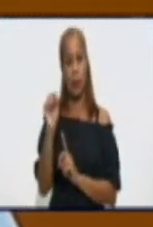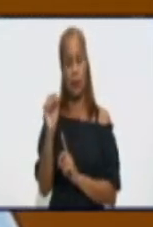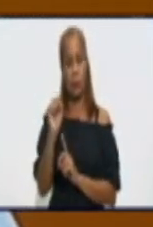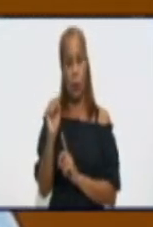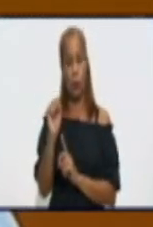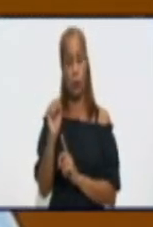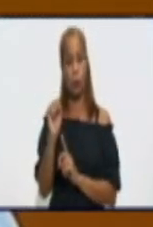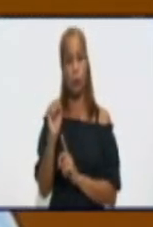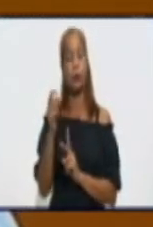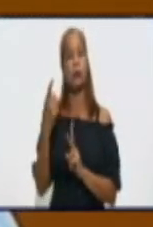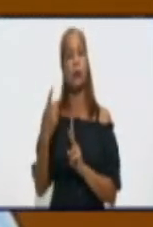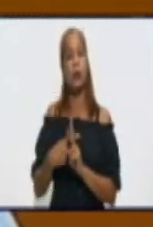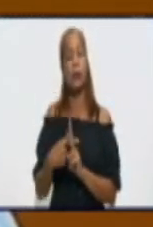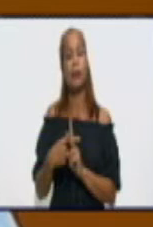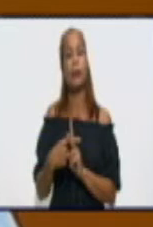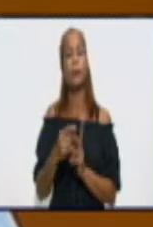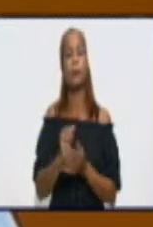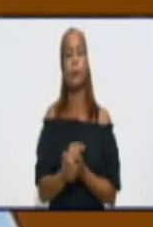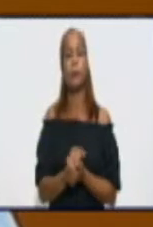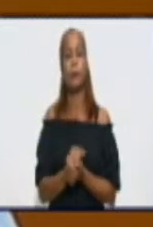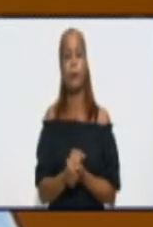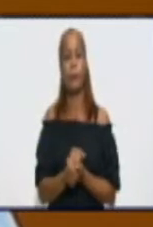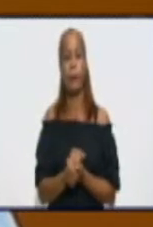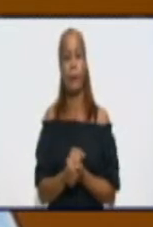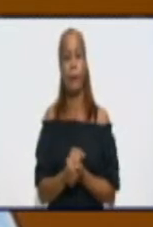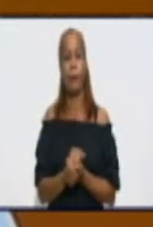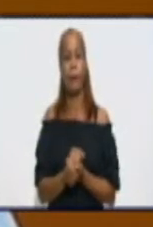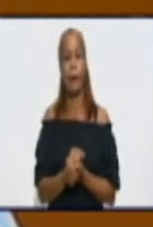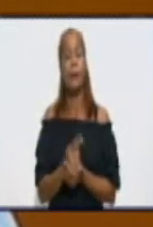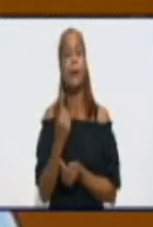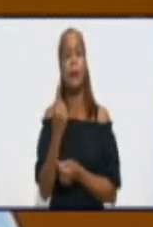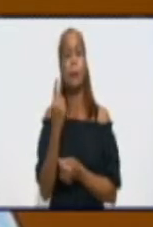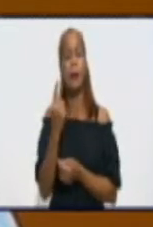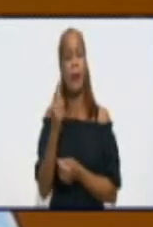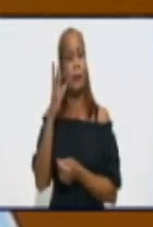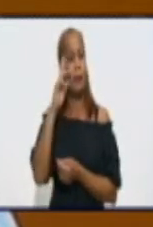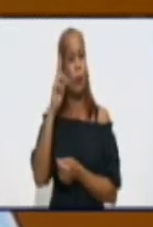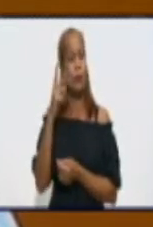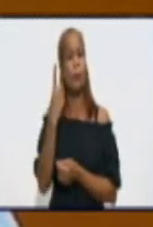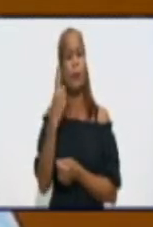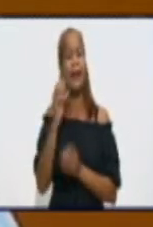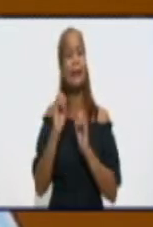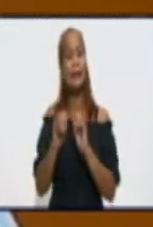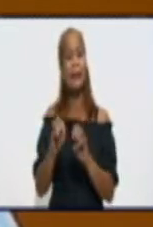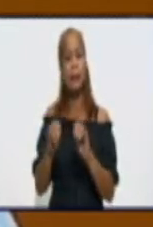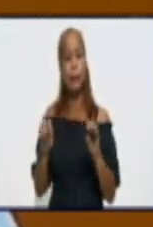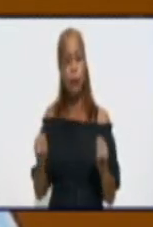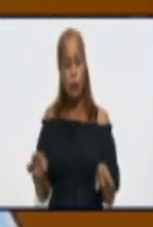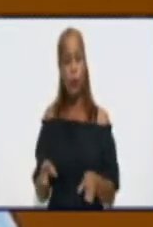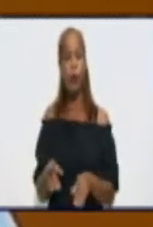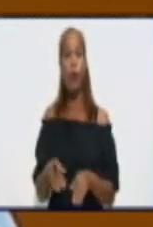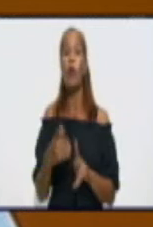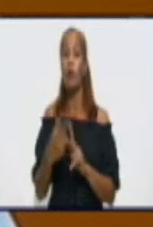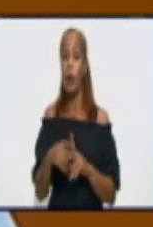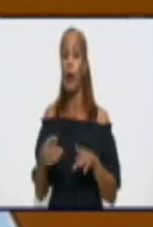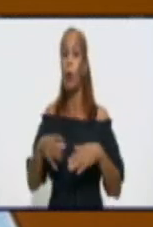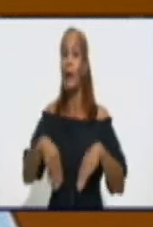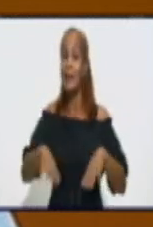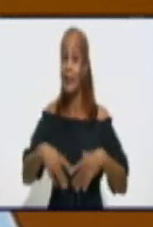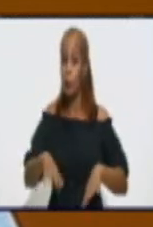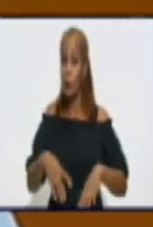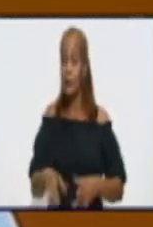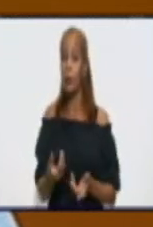vacunal y en la primera ocasión que tuvimos de la distribución, pues hubo una situación de un fallo técnico